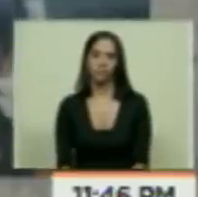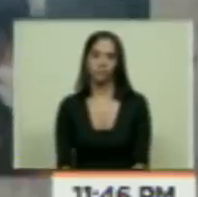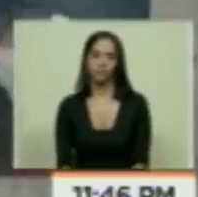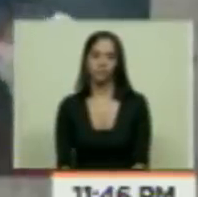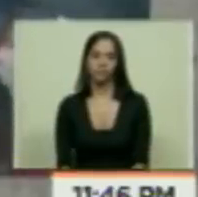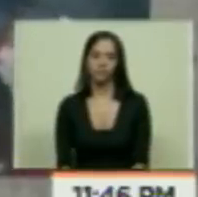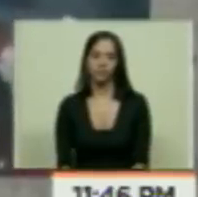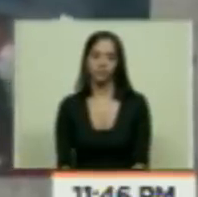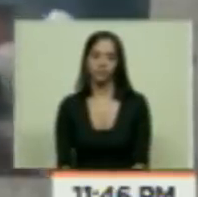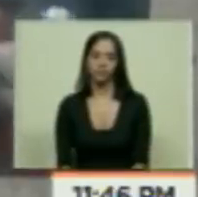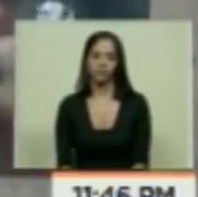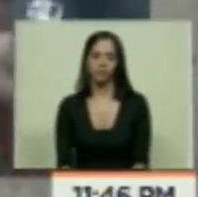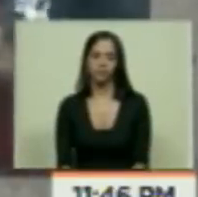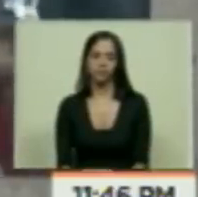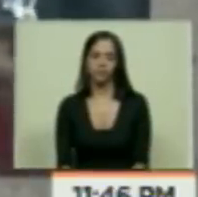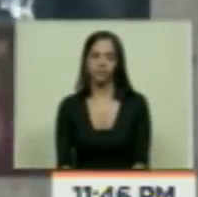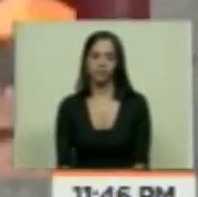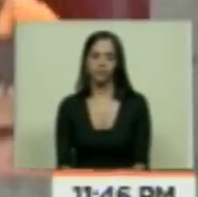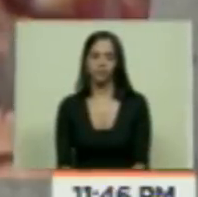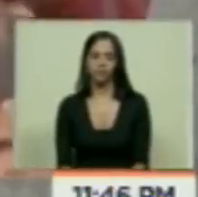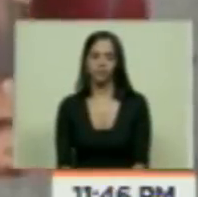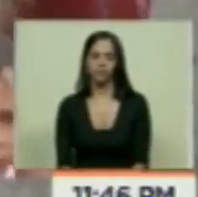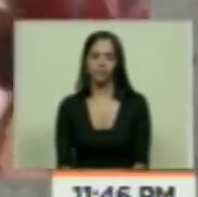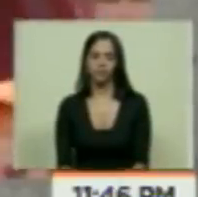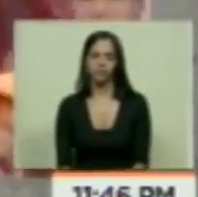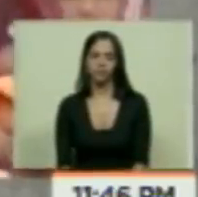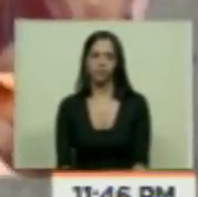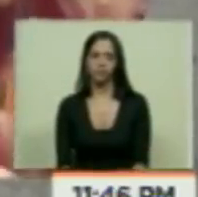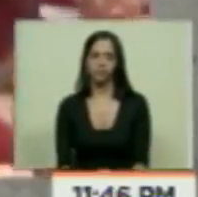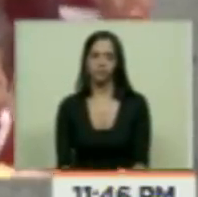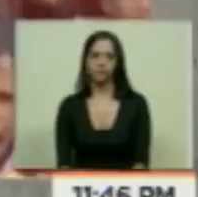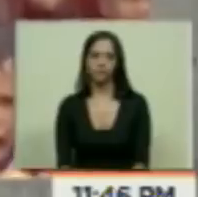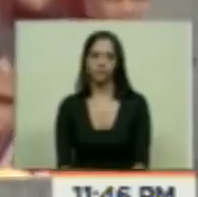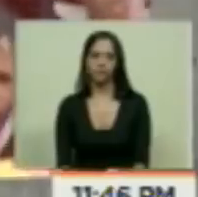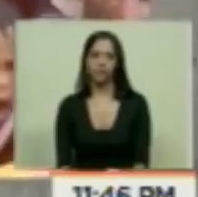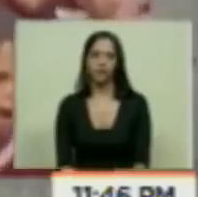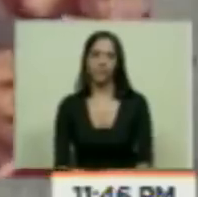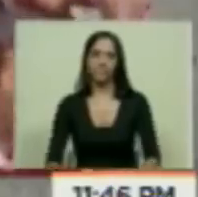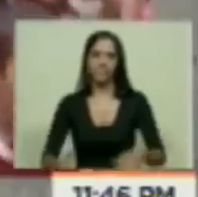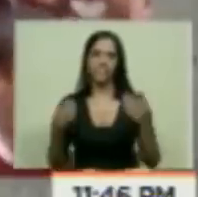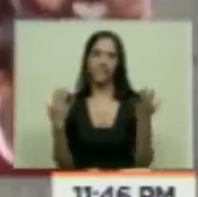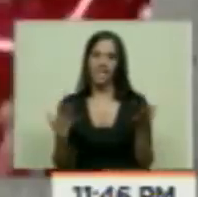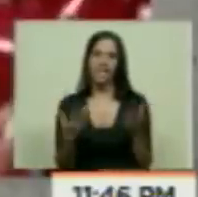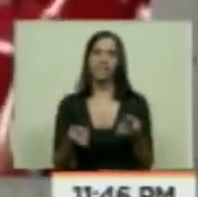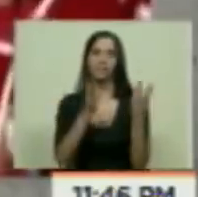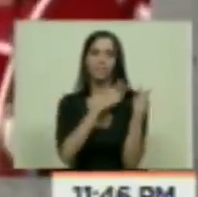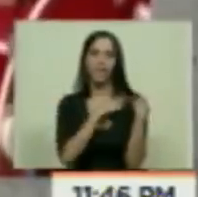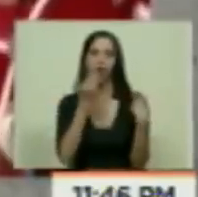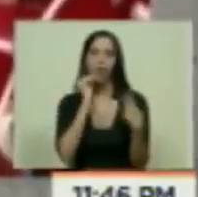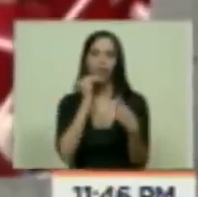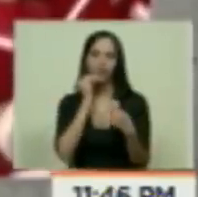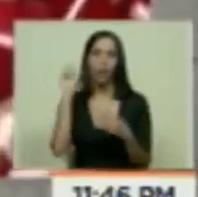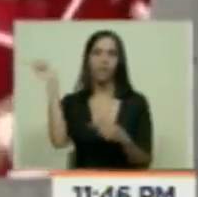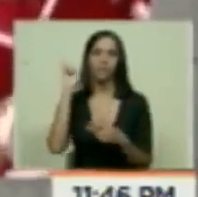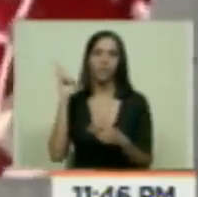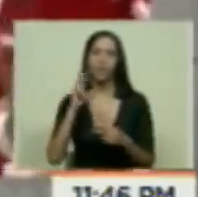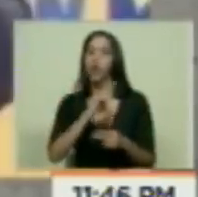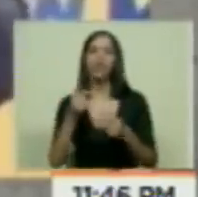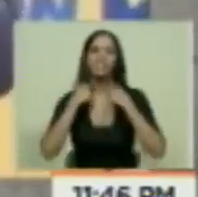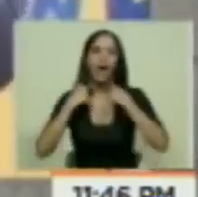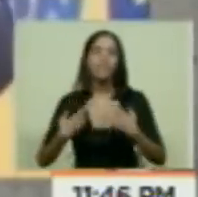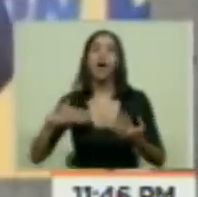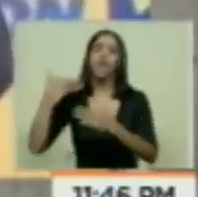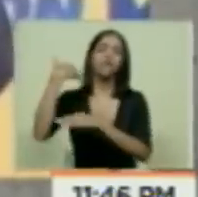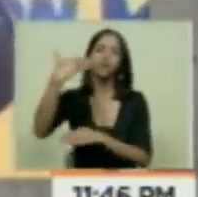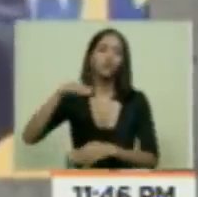Y sobre todo, en las manos de la juventud venezolana de hoy, no se va a perder el futuro